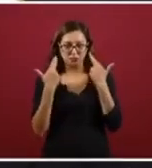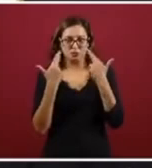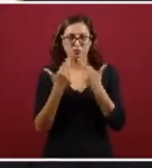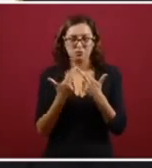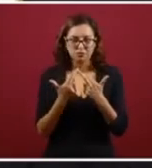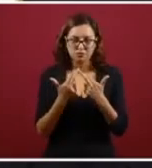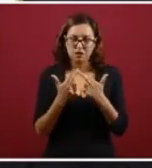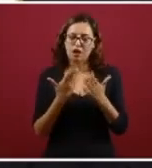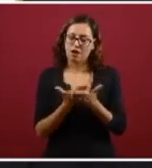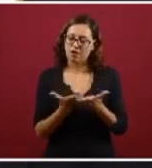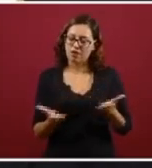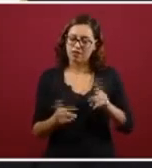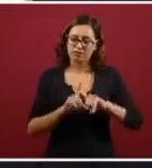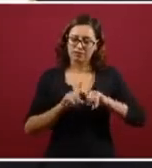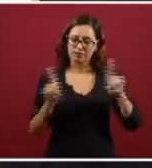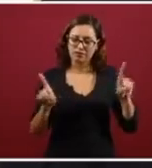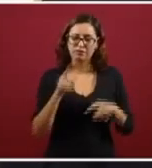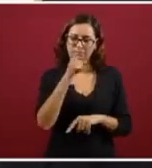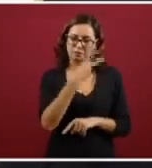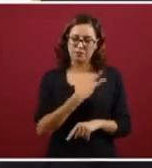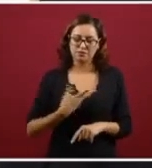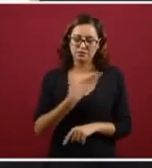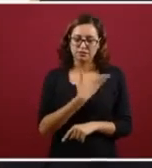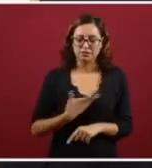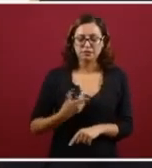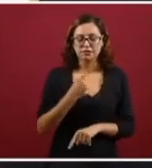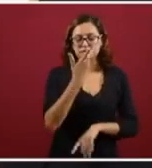el vicepresidente de Estados Unidos.